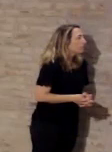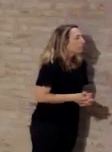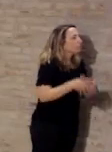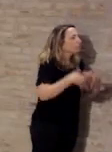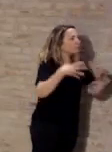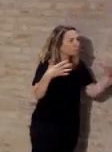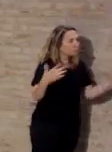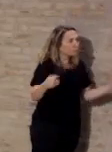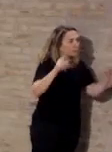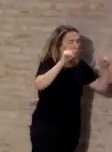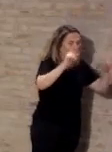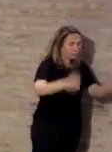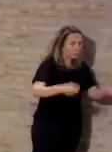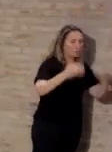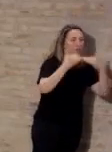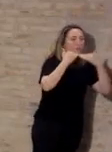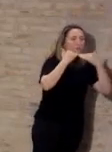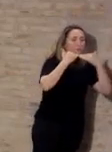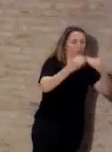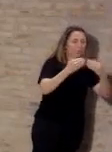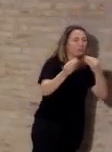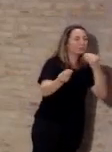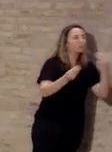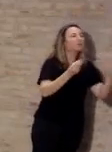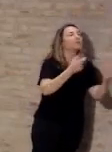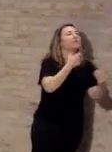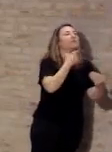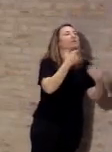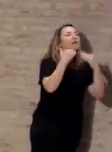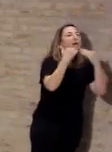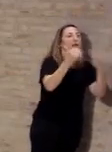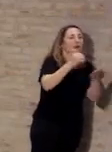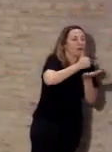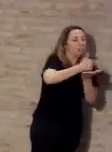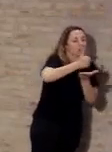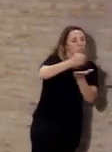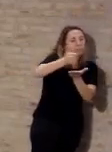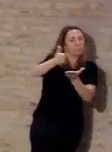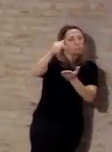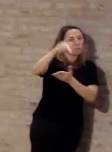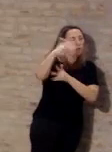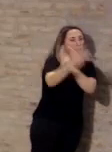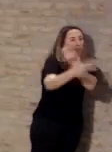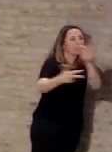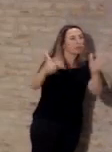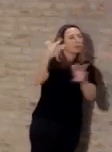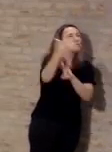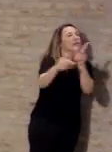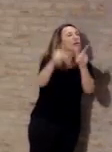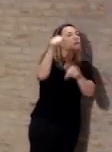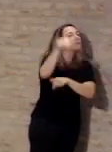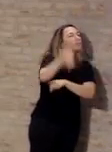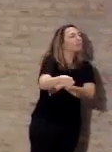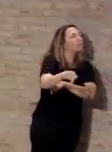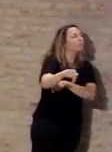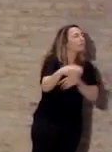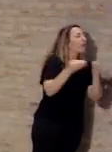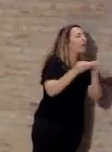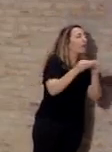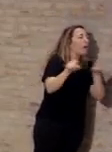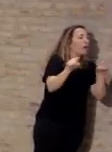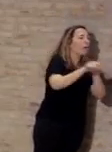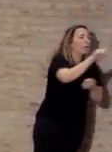quiero Bueno yo quería agradecer Eh a las expositoras eh bien como dijo la compañera